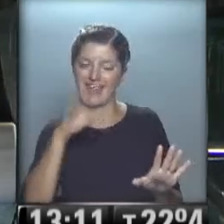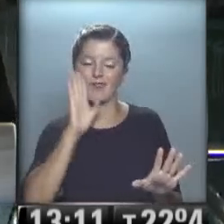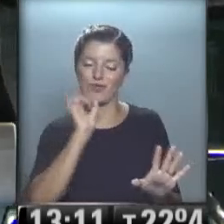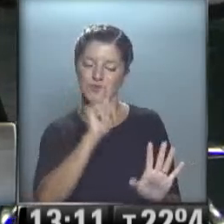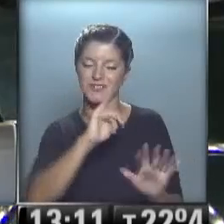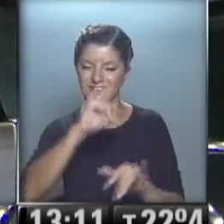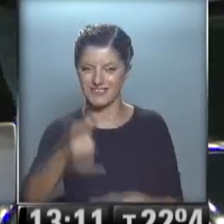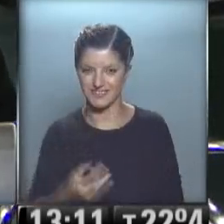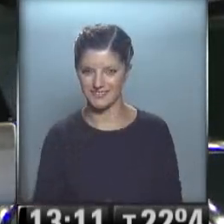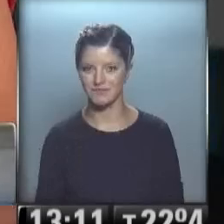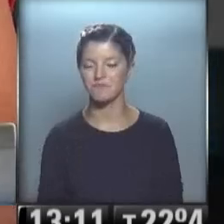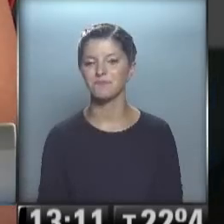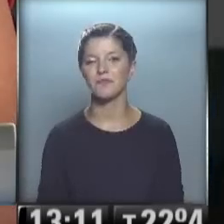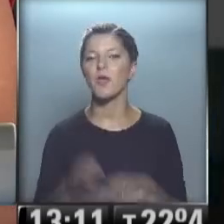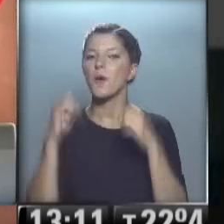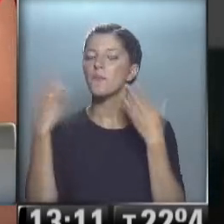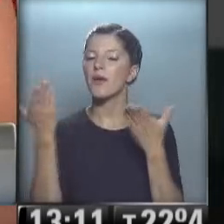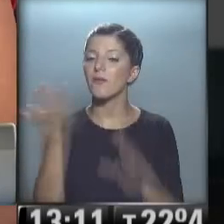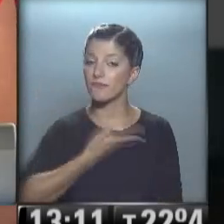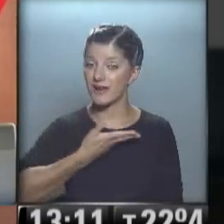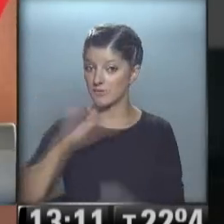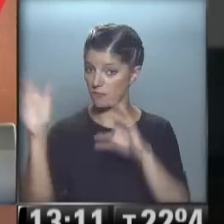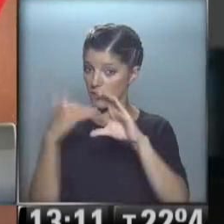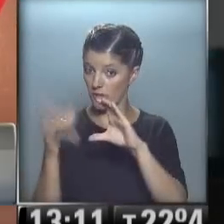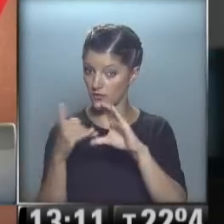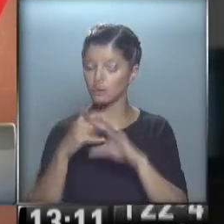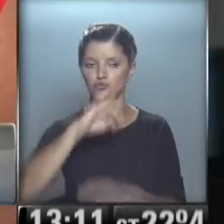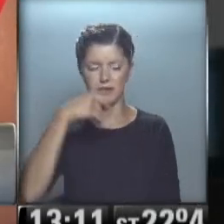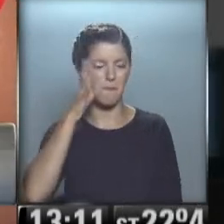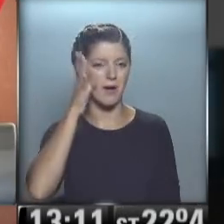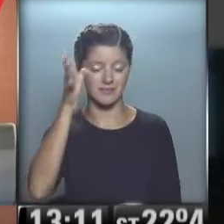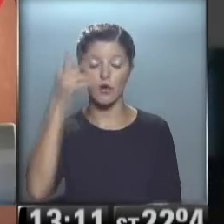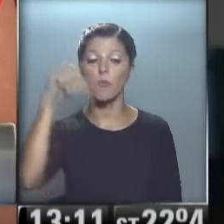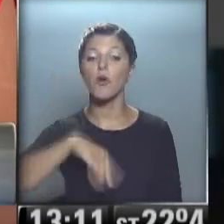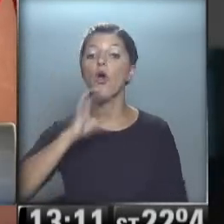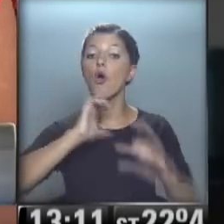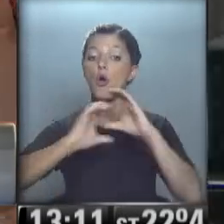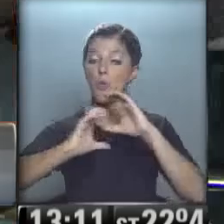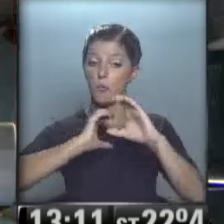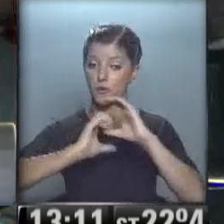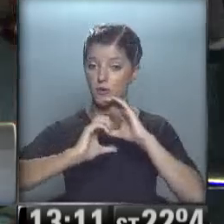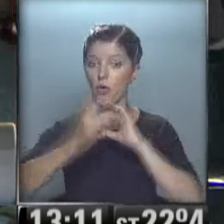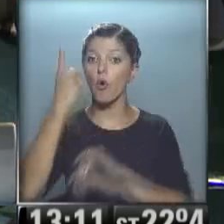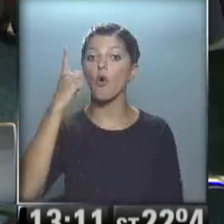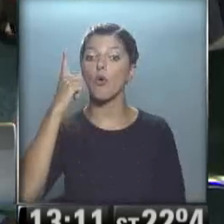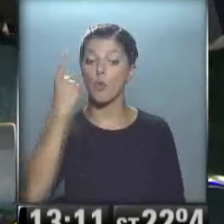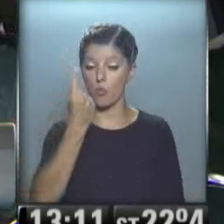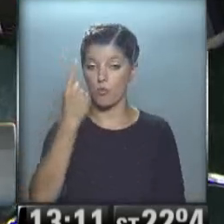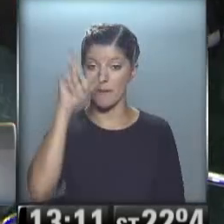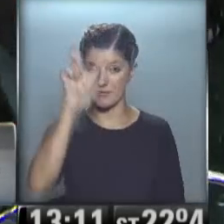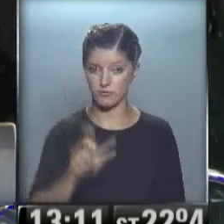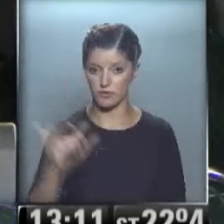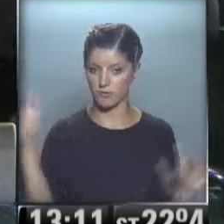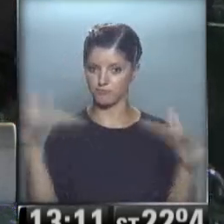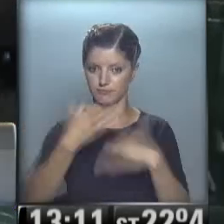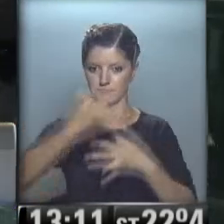exactamente. Bueno, Félix, tenemos sí, mensajes. Muchísimos. Bueno, se comunicó con nosotros un televidente que está firme, le